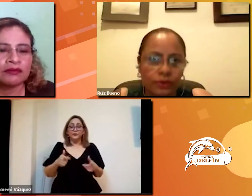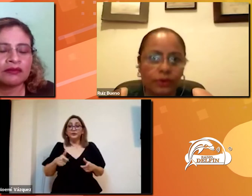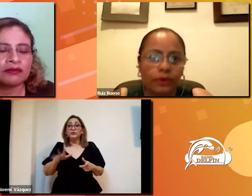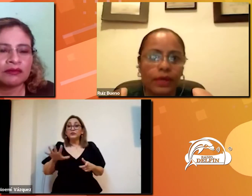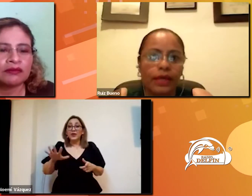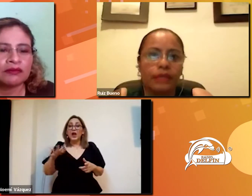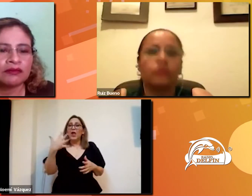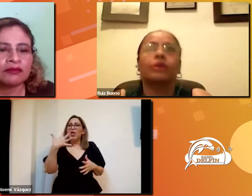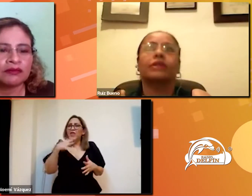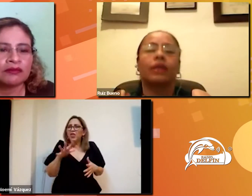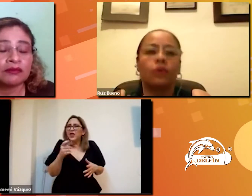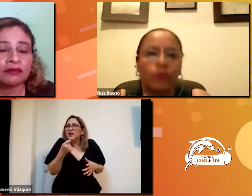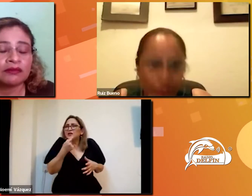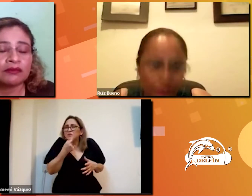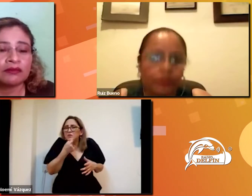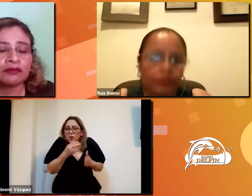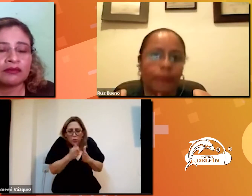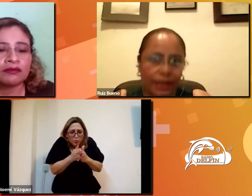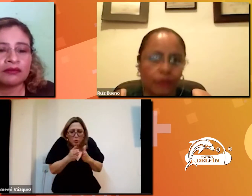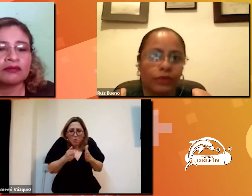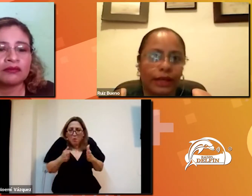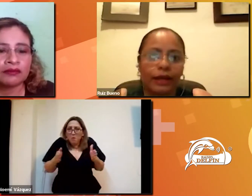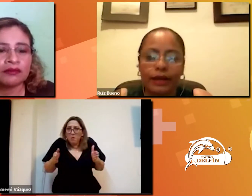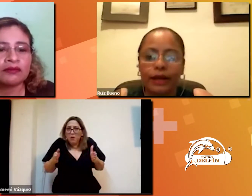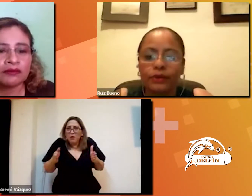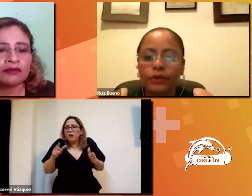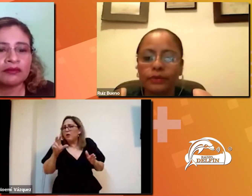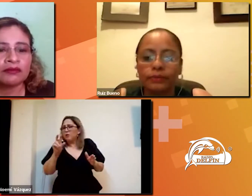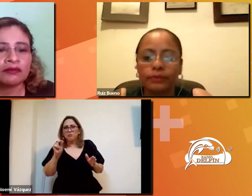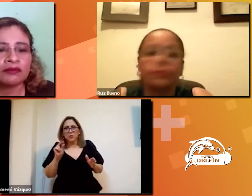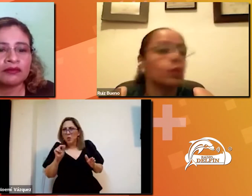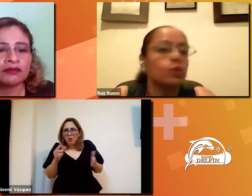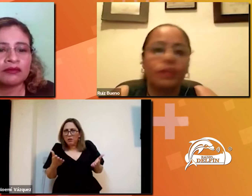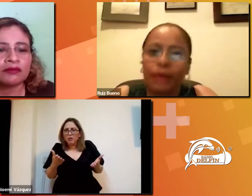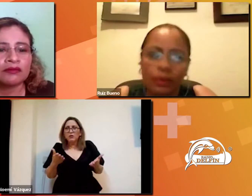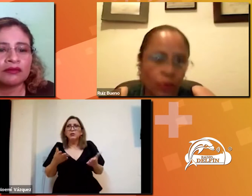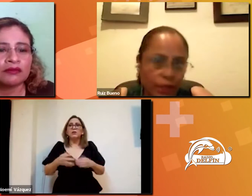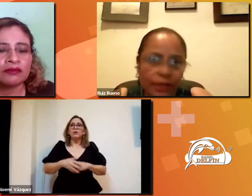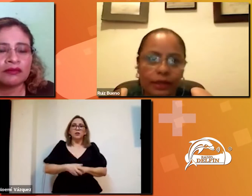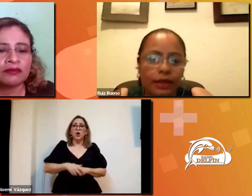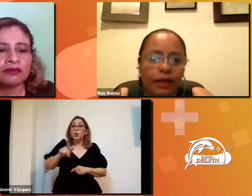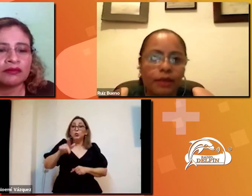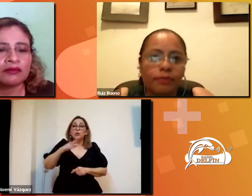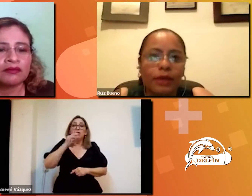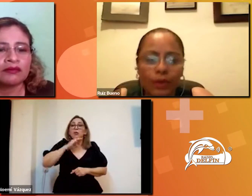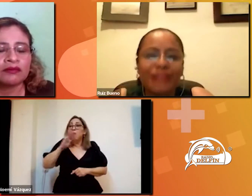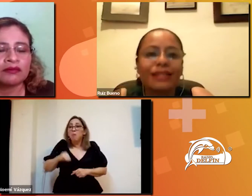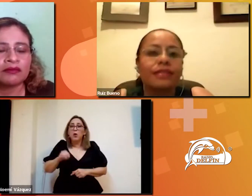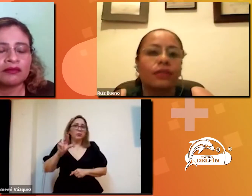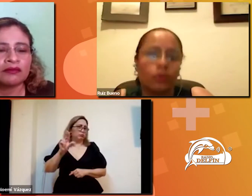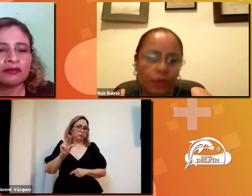minutos, ¿no? Esto es algo que, digo, para que lo tengan claro, no se van a morir. Pero ¿cuál es la